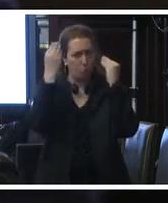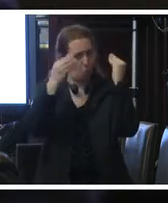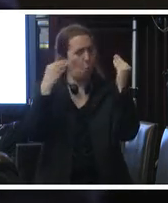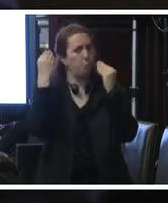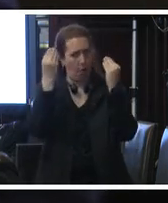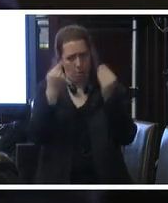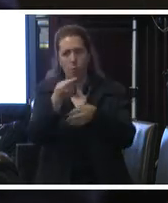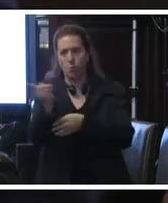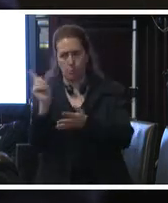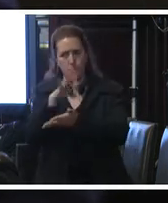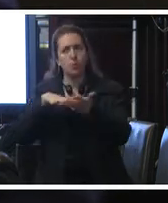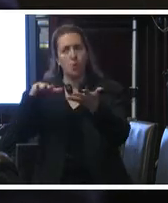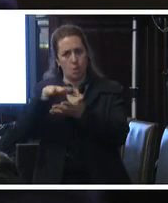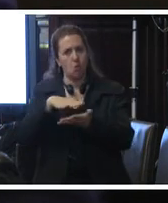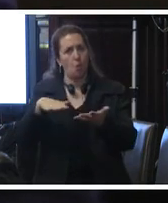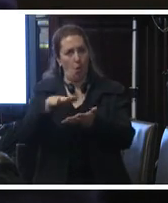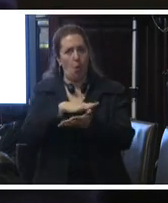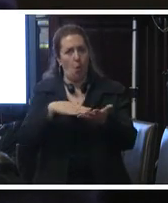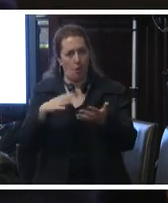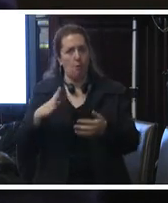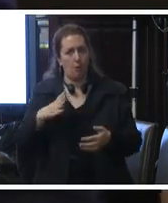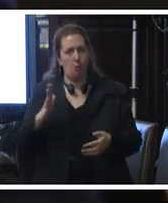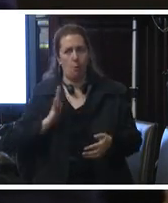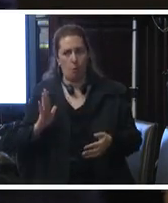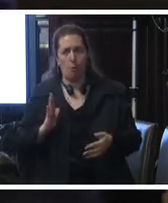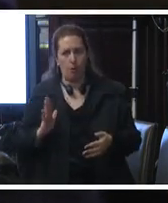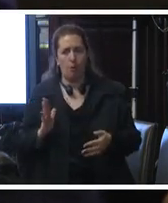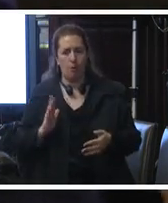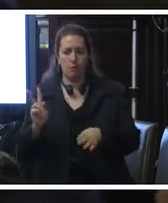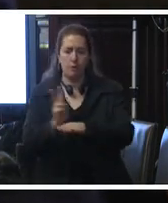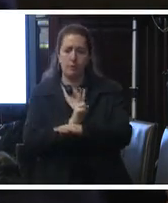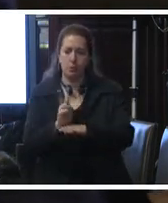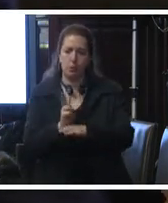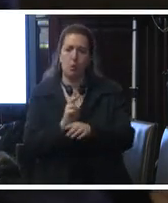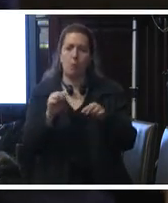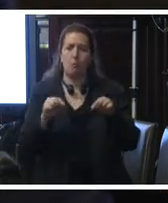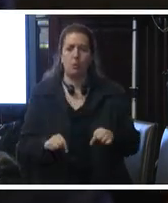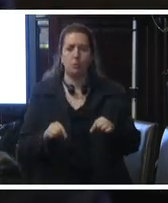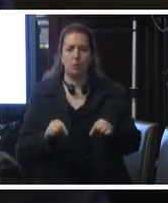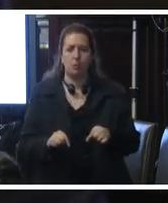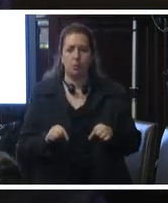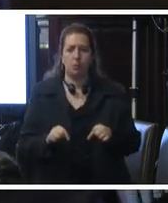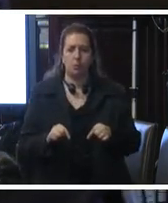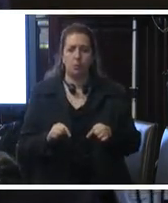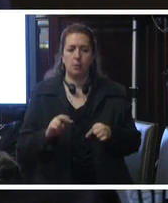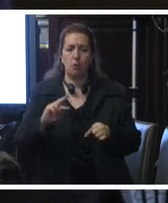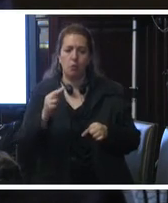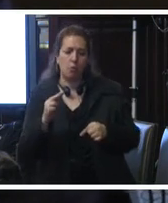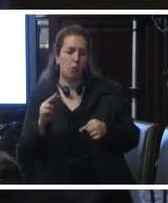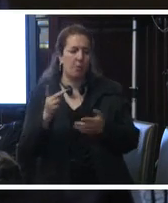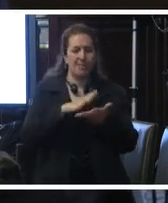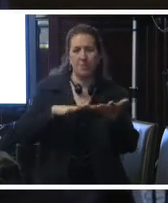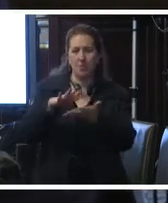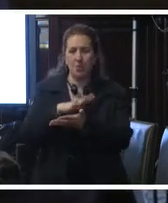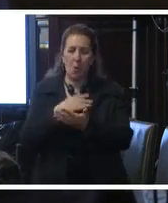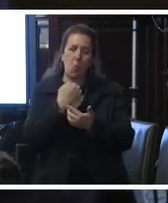difícil situación en que se encuentran las mujeres defensoras por esta doble situación